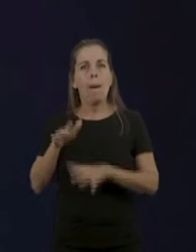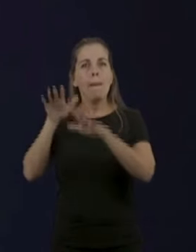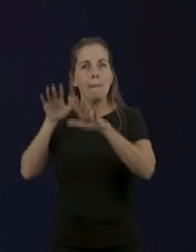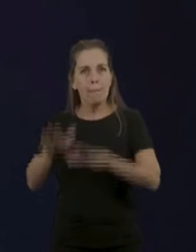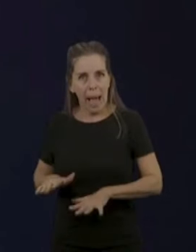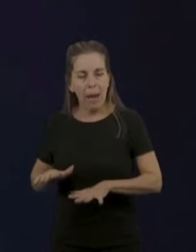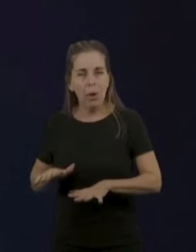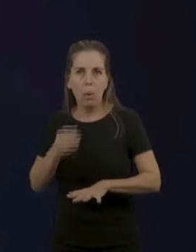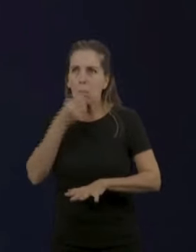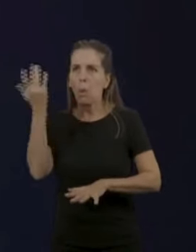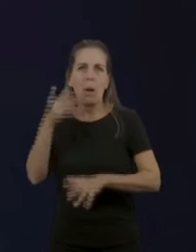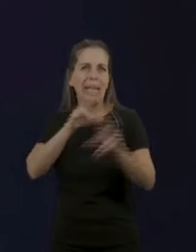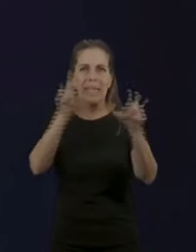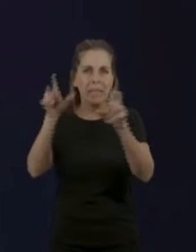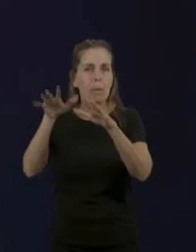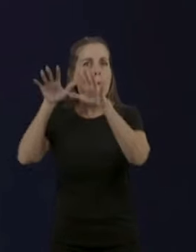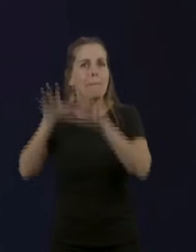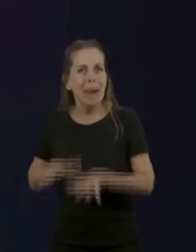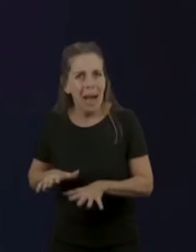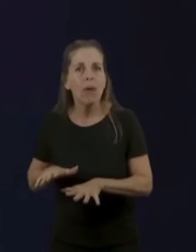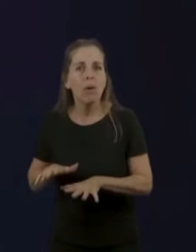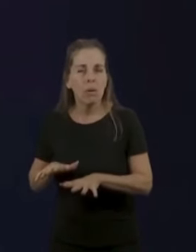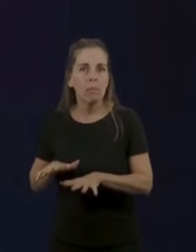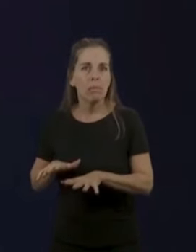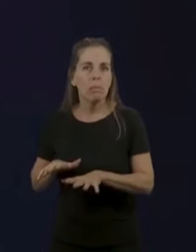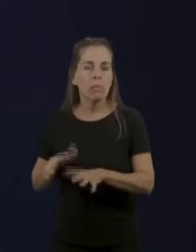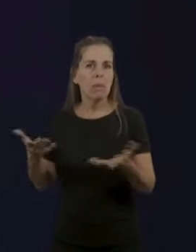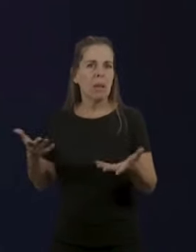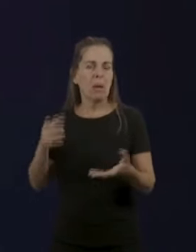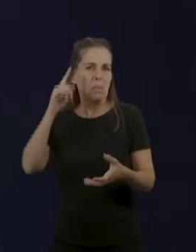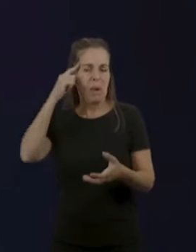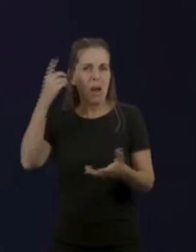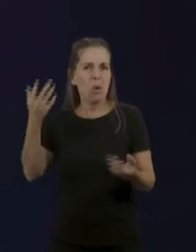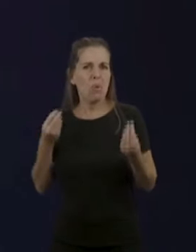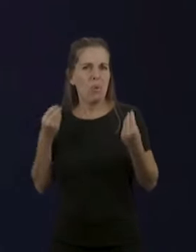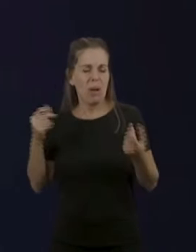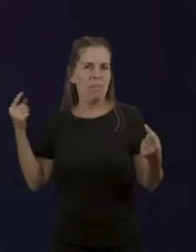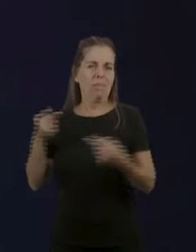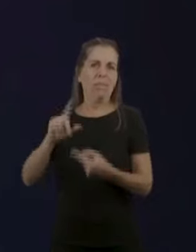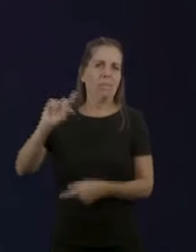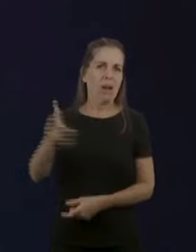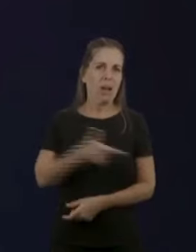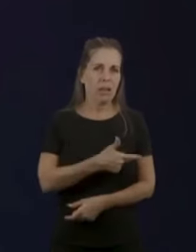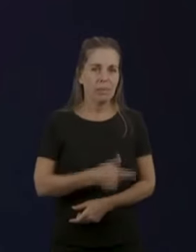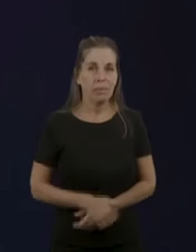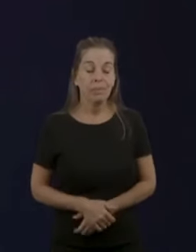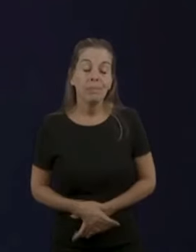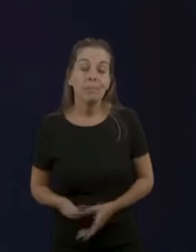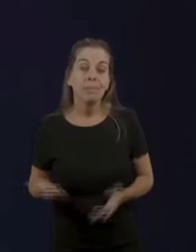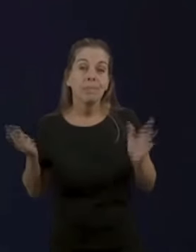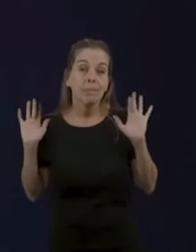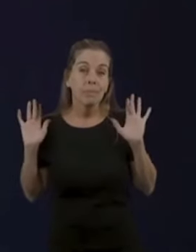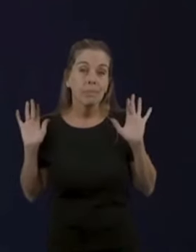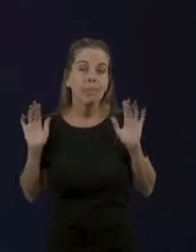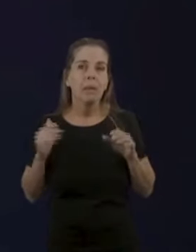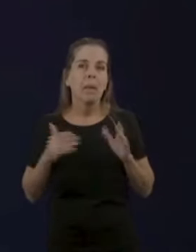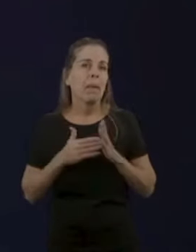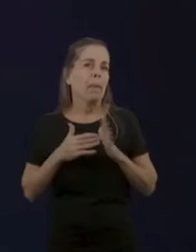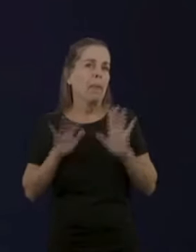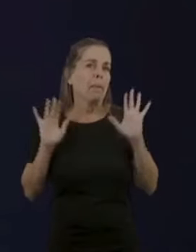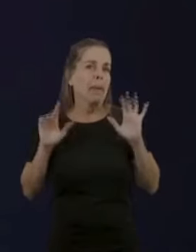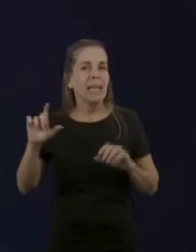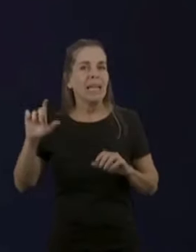cualquier índole es eh absolutamente descabellado eh Pero bueno cuando digan o Comenten cuál